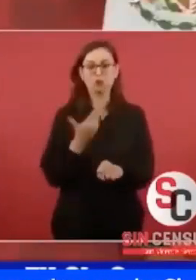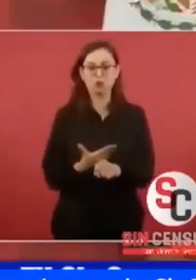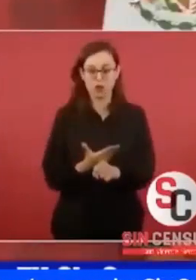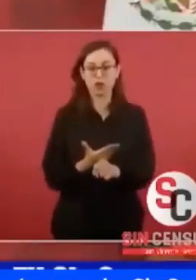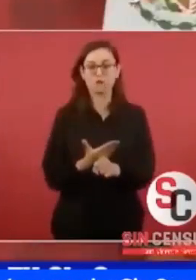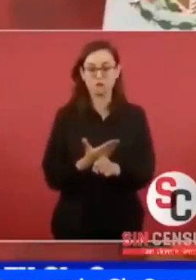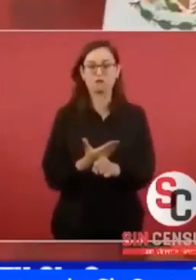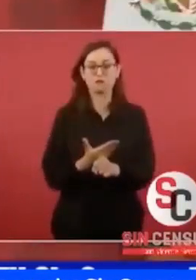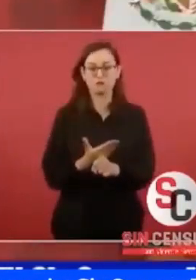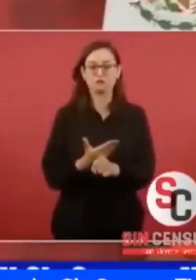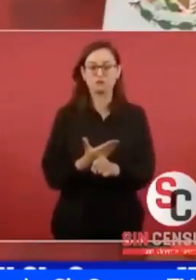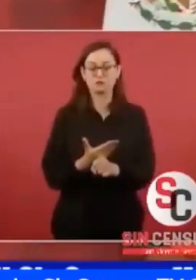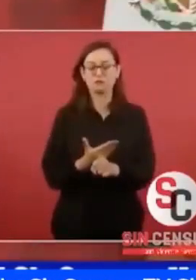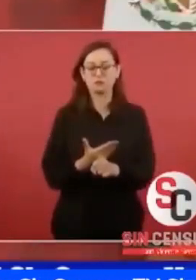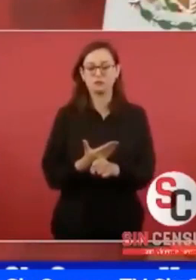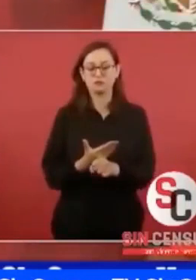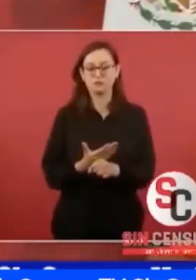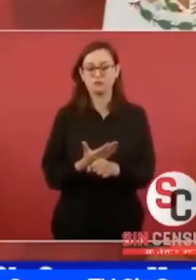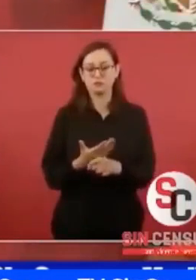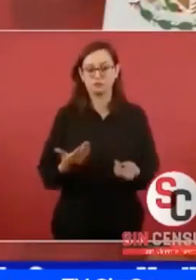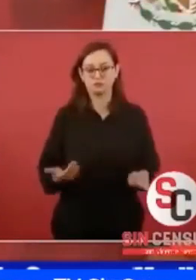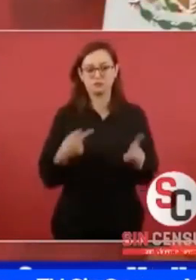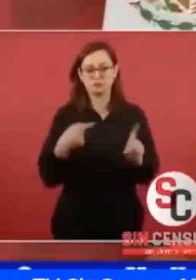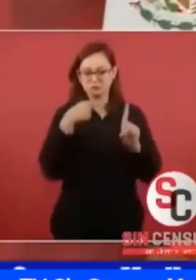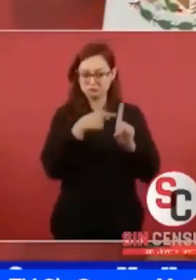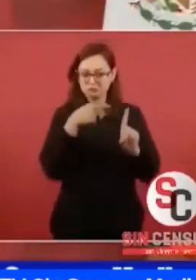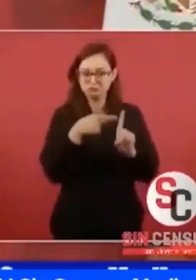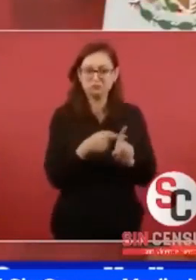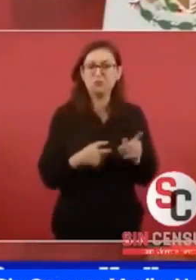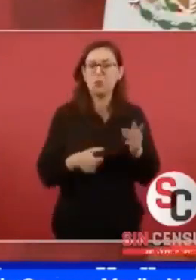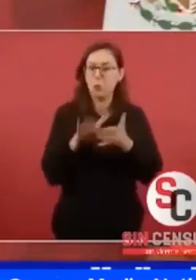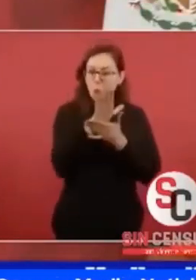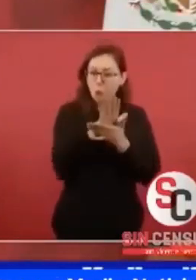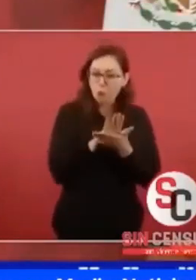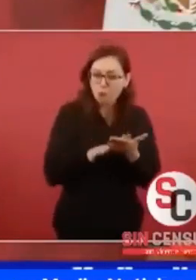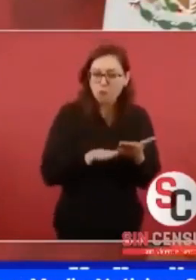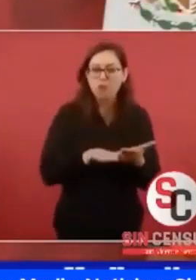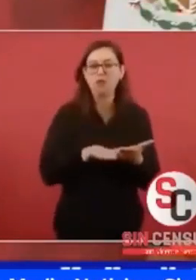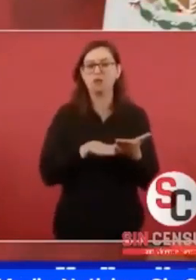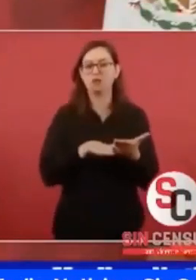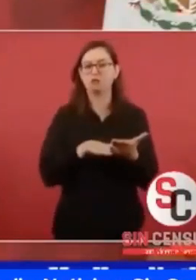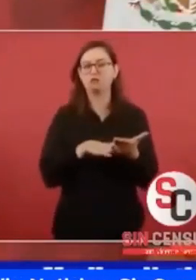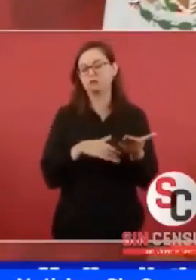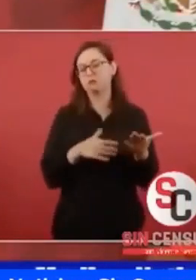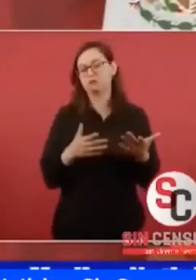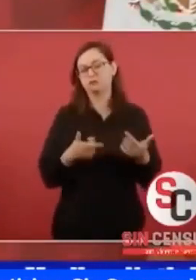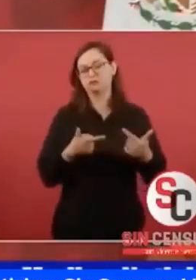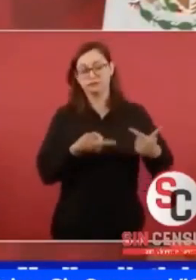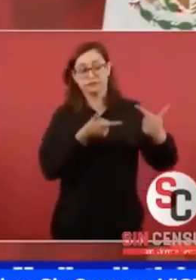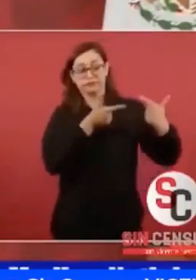de colorado que viene de abajo de origen mexicano